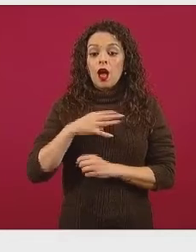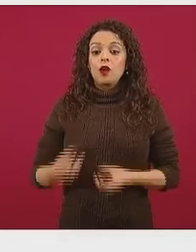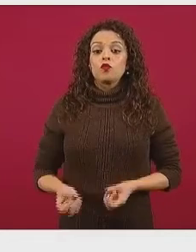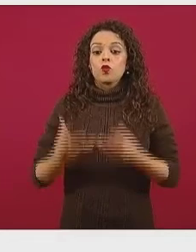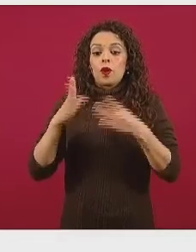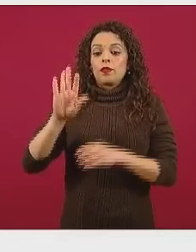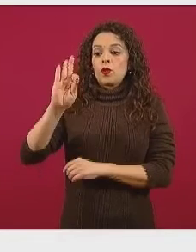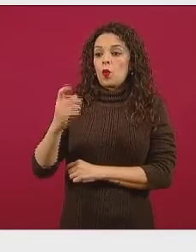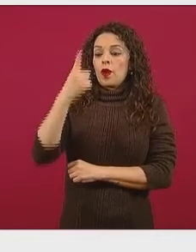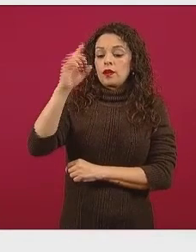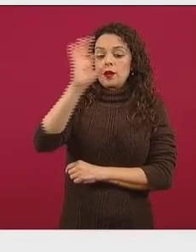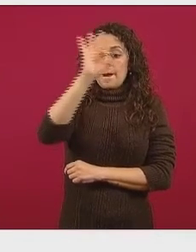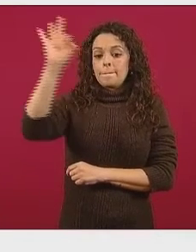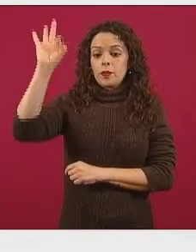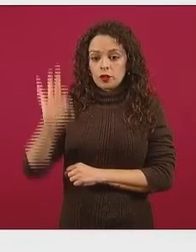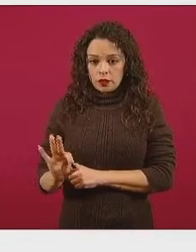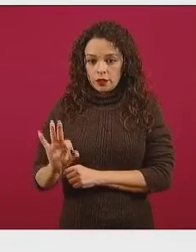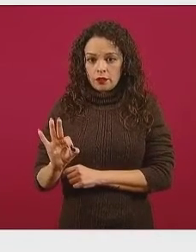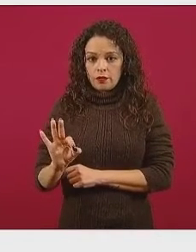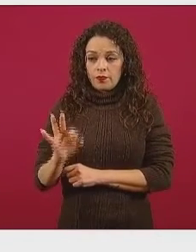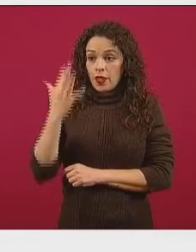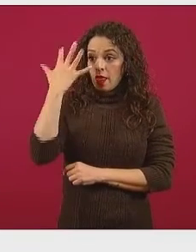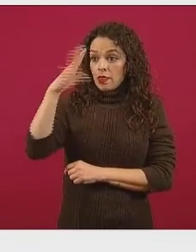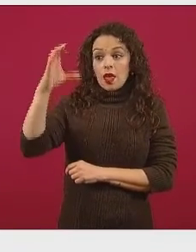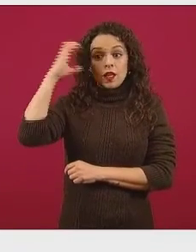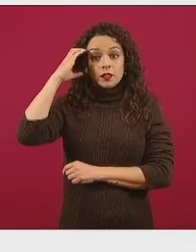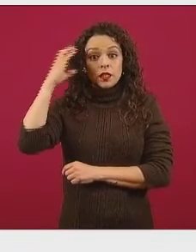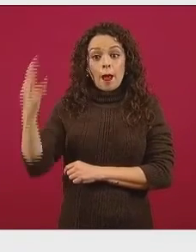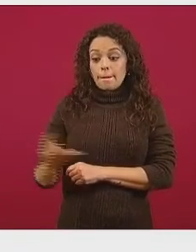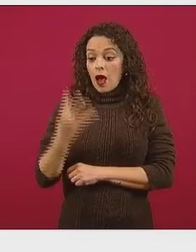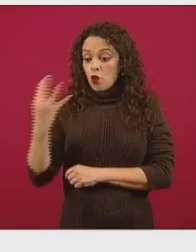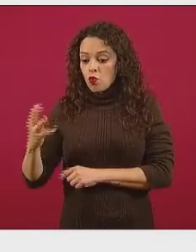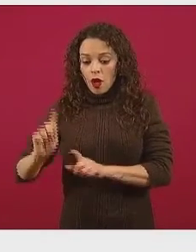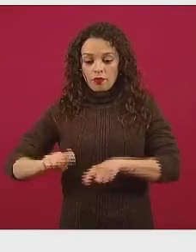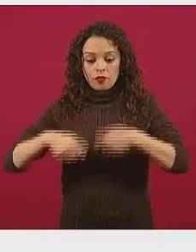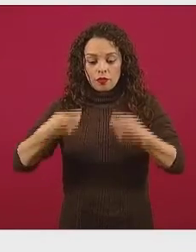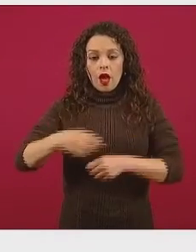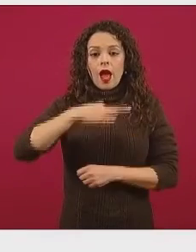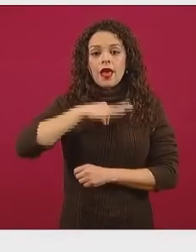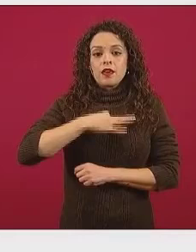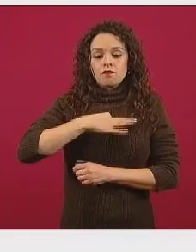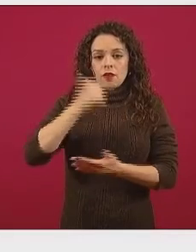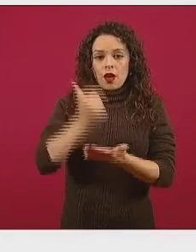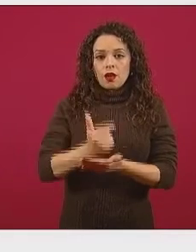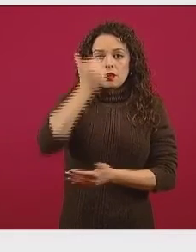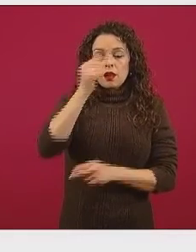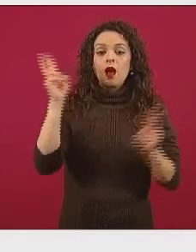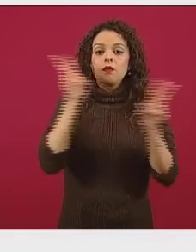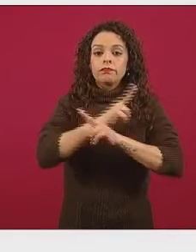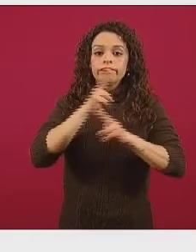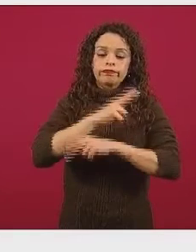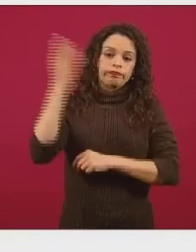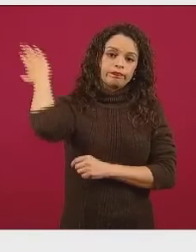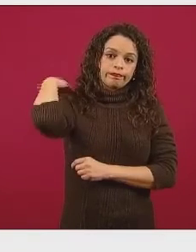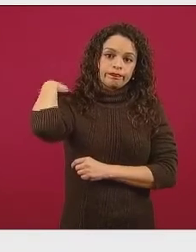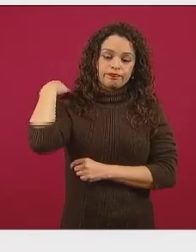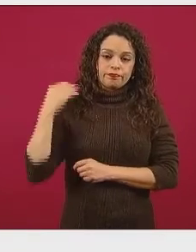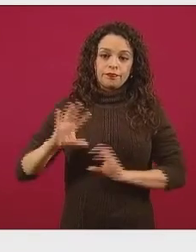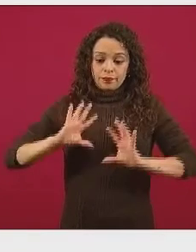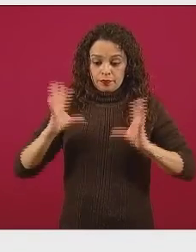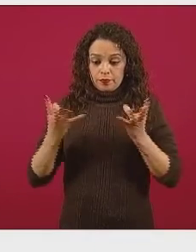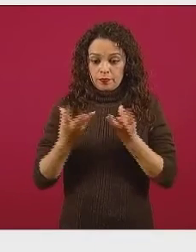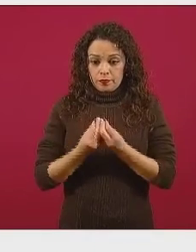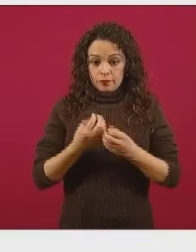de 41%, 4 de cada 10 camas destinadas a infección respiratoria aguda grave en el conjunto del país